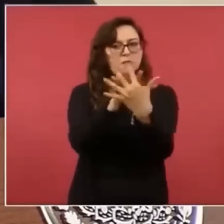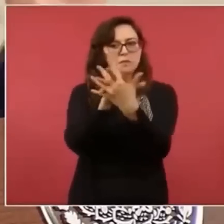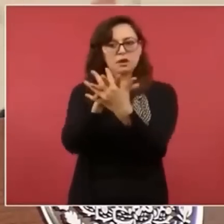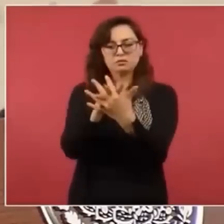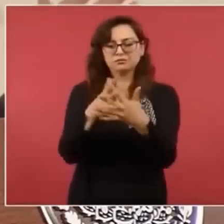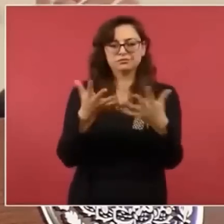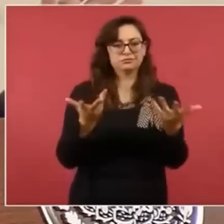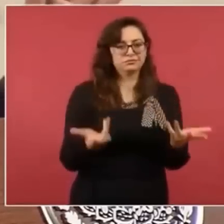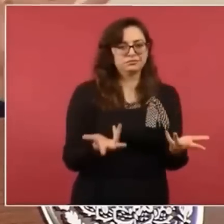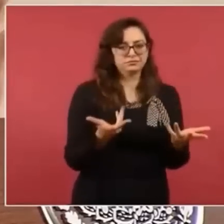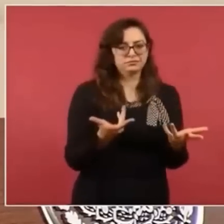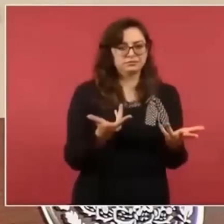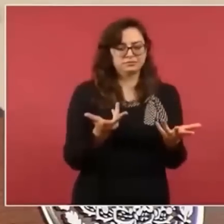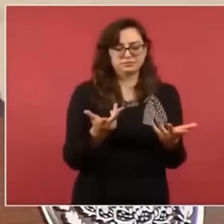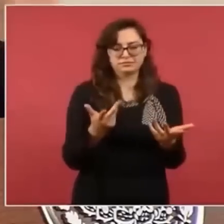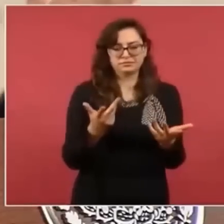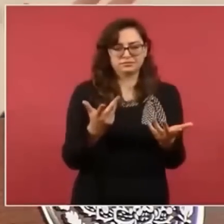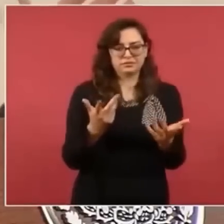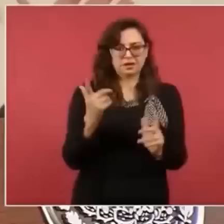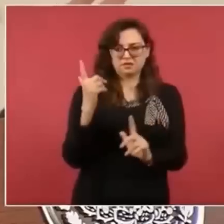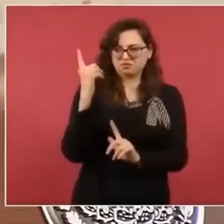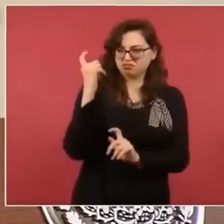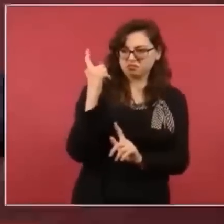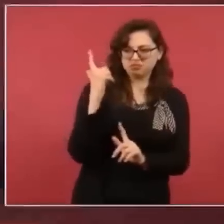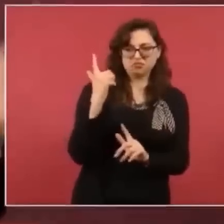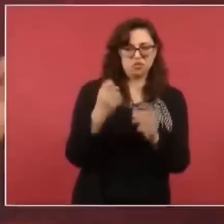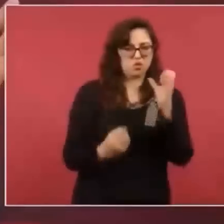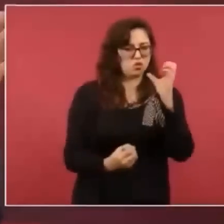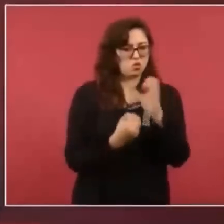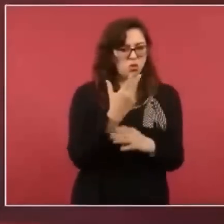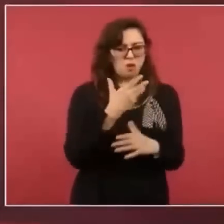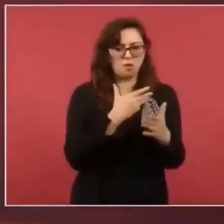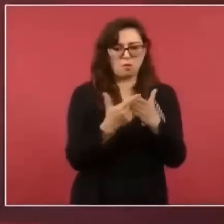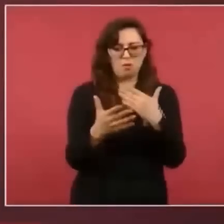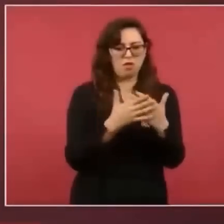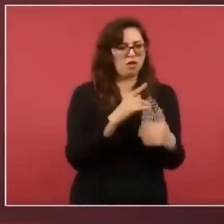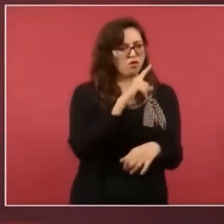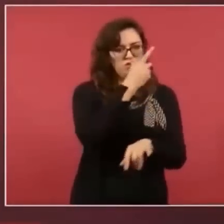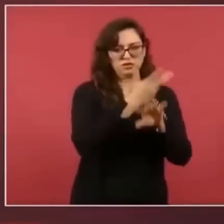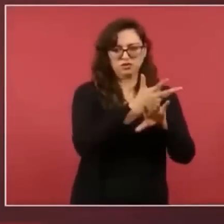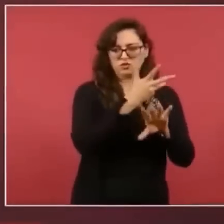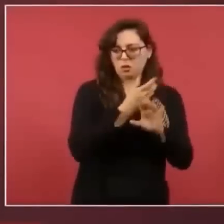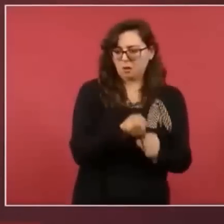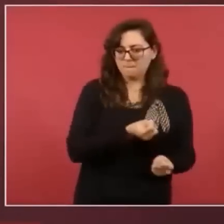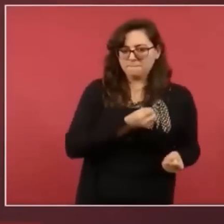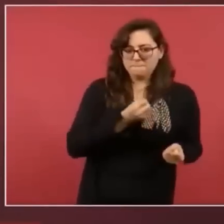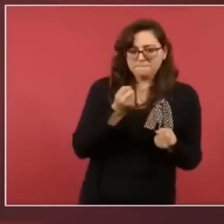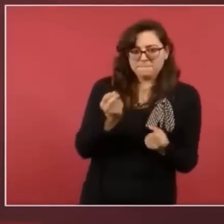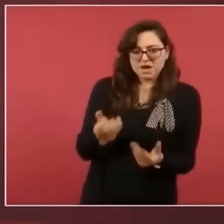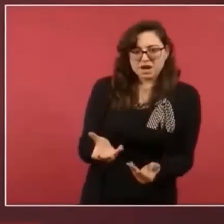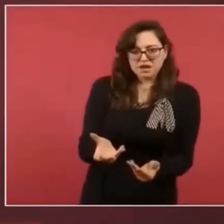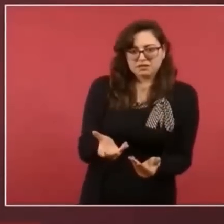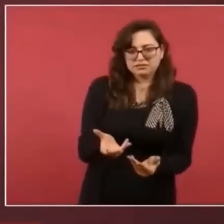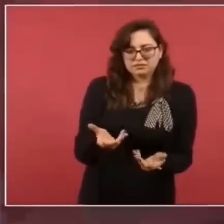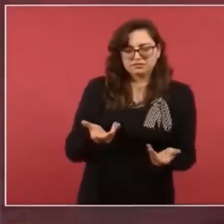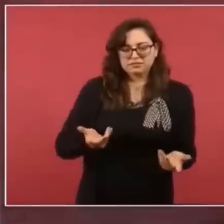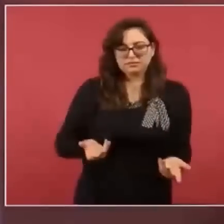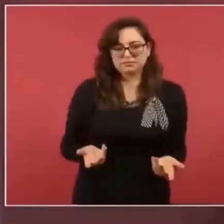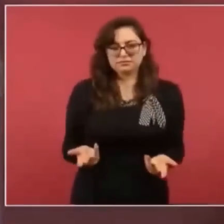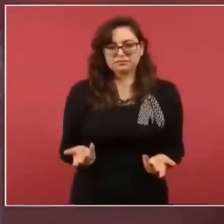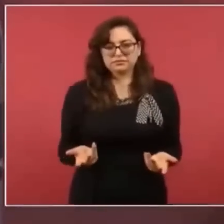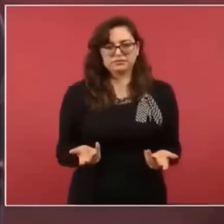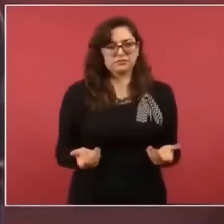con equipos de los más sofisticados entregados por el gobierno de Estados Unidos, que